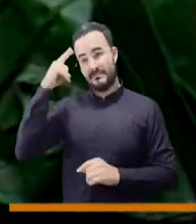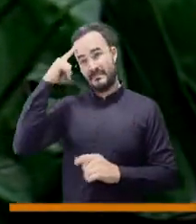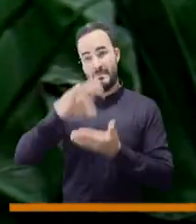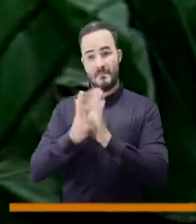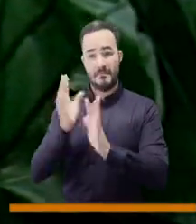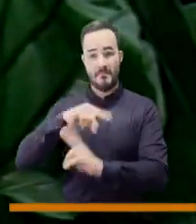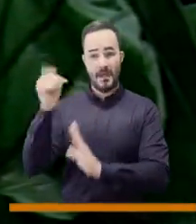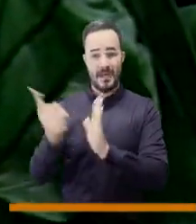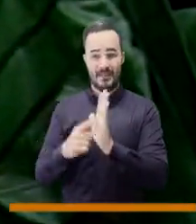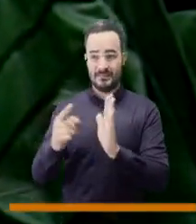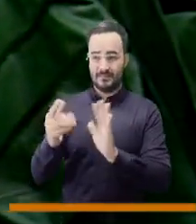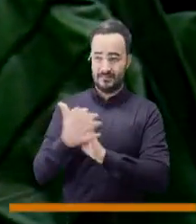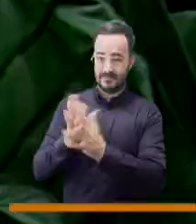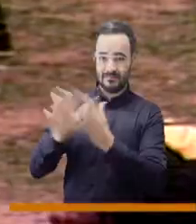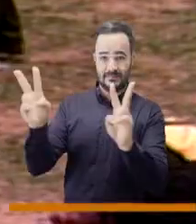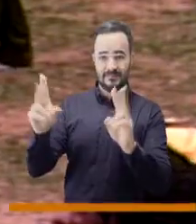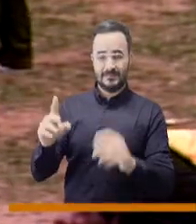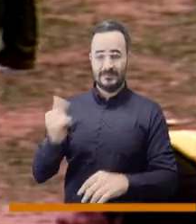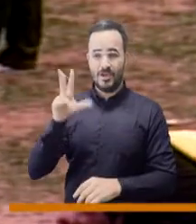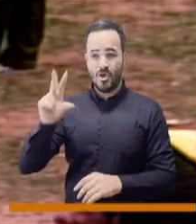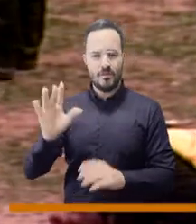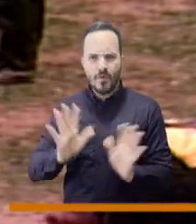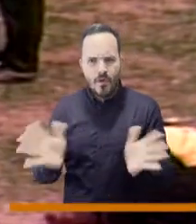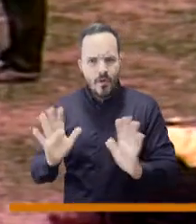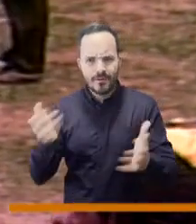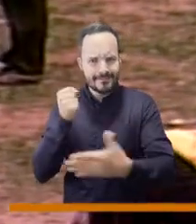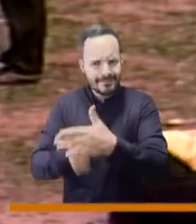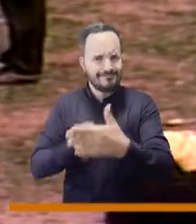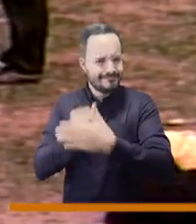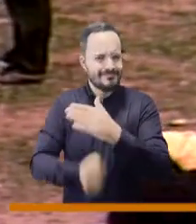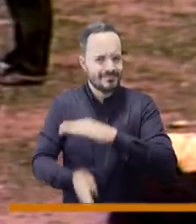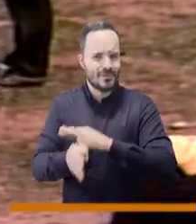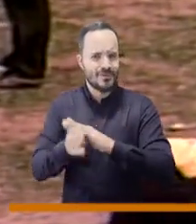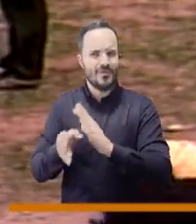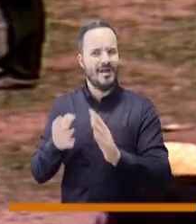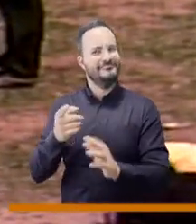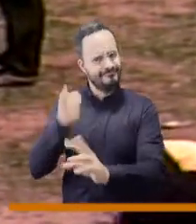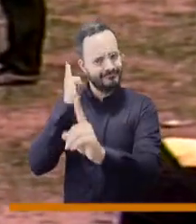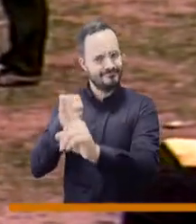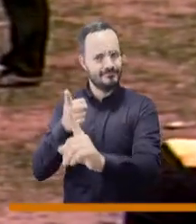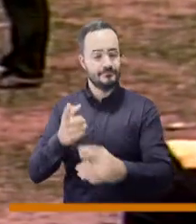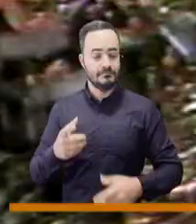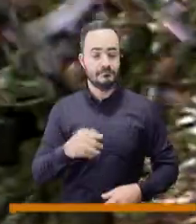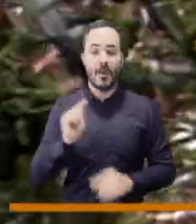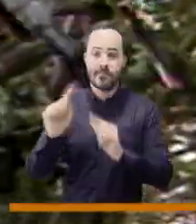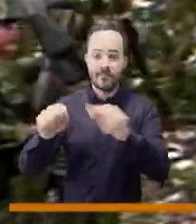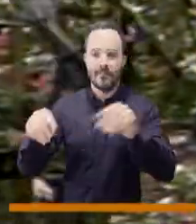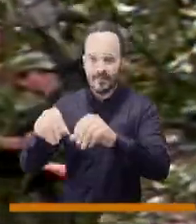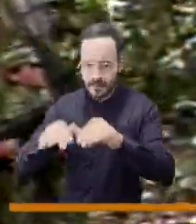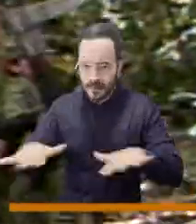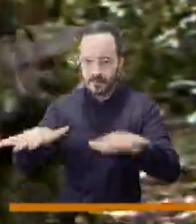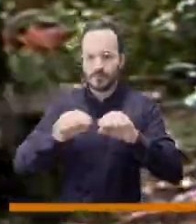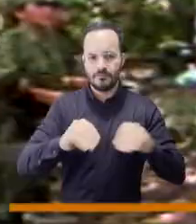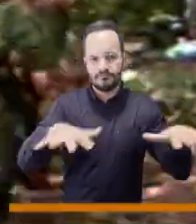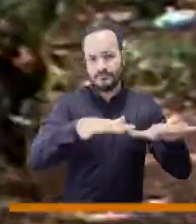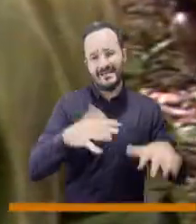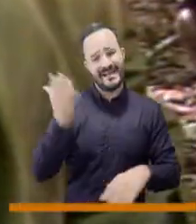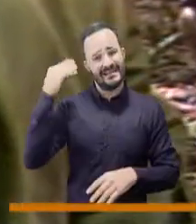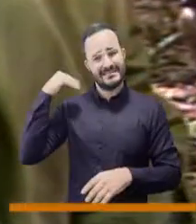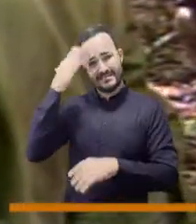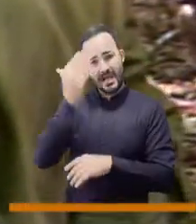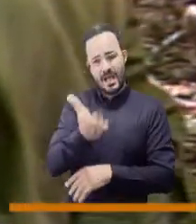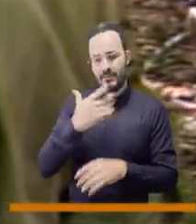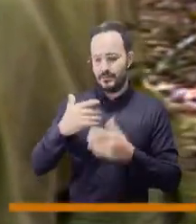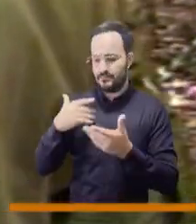la búsqueda de paz en territorio, o sea, teniendo en cuenta que hemos estado en una